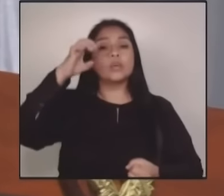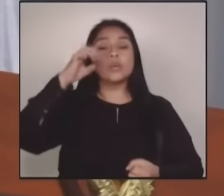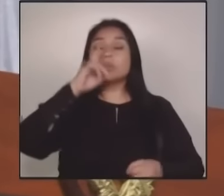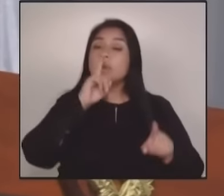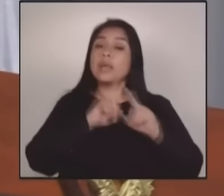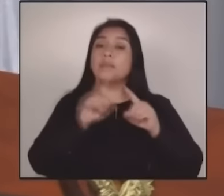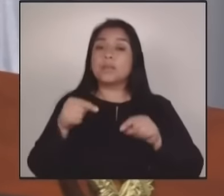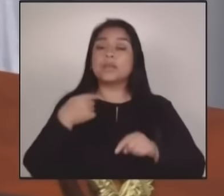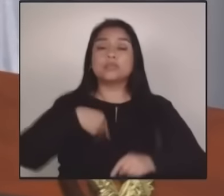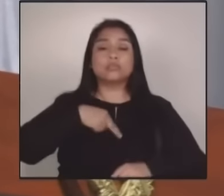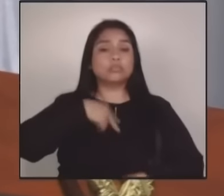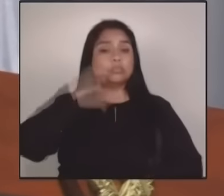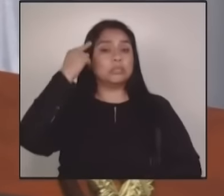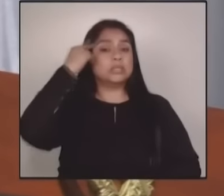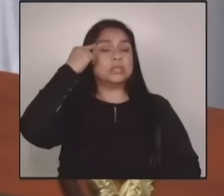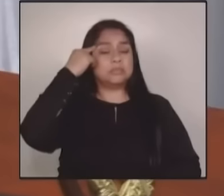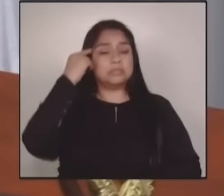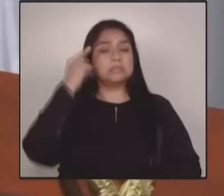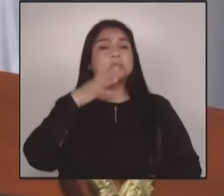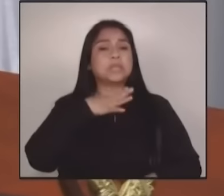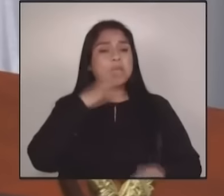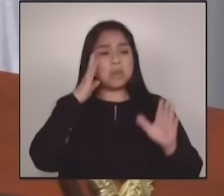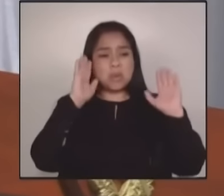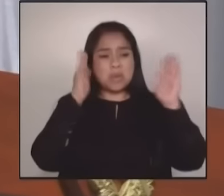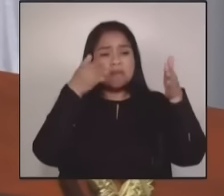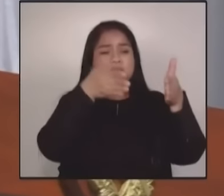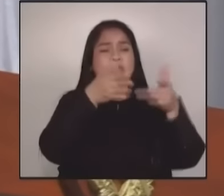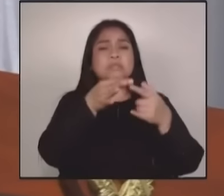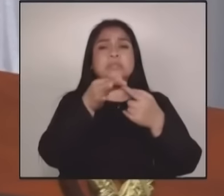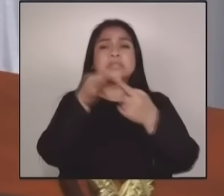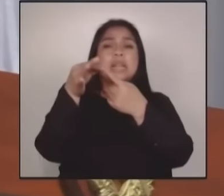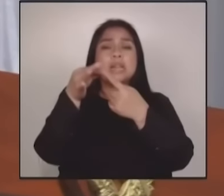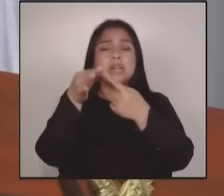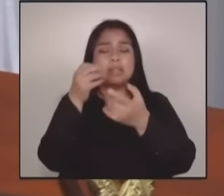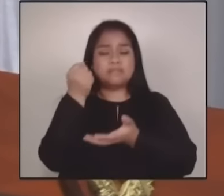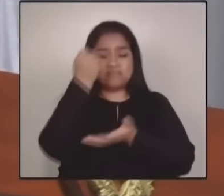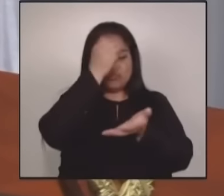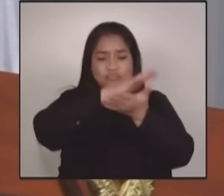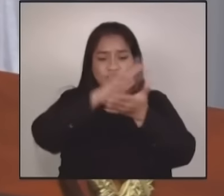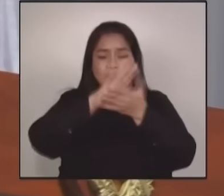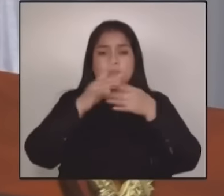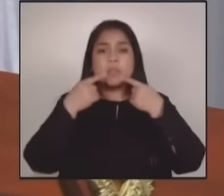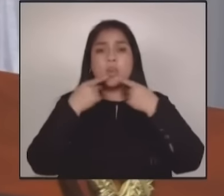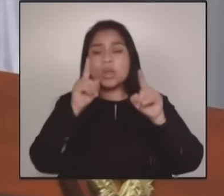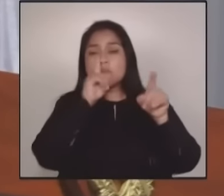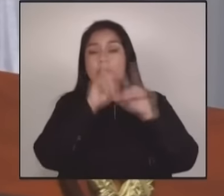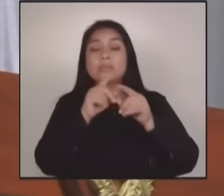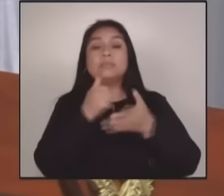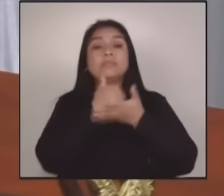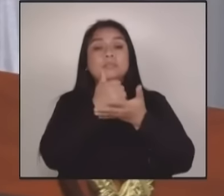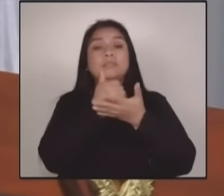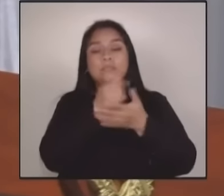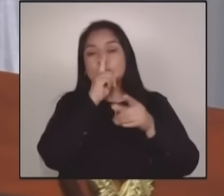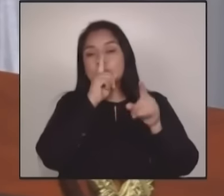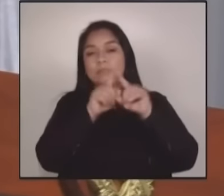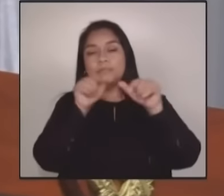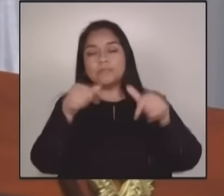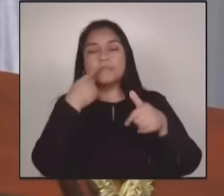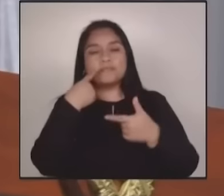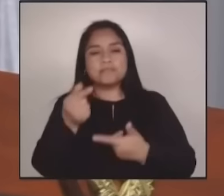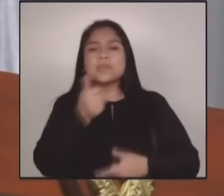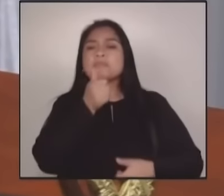Consideramos un enfoque especial en la inversión pública, colaborando con las comunidades y el sector privado